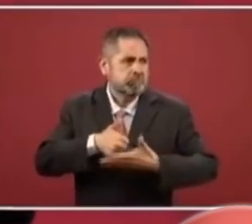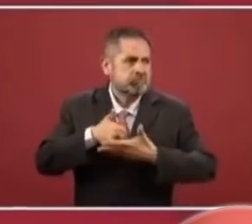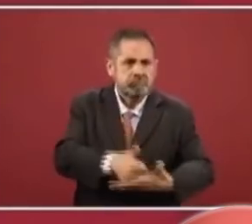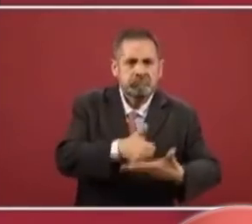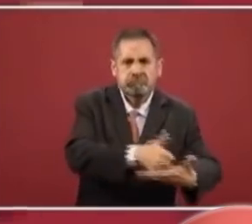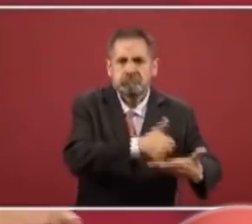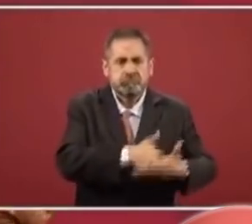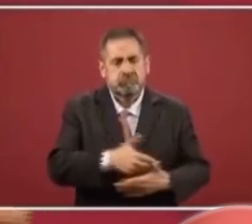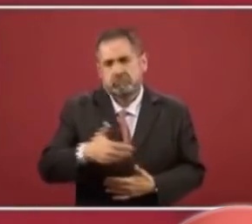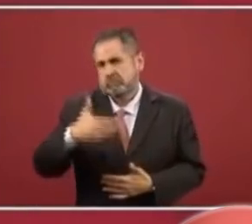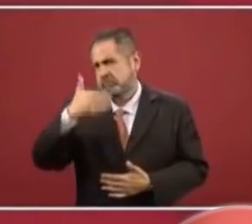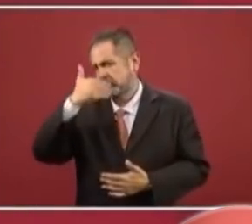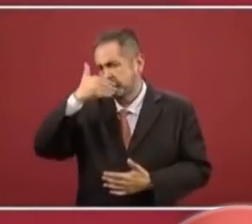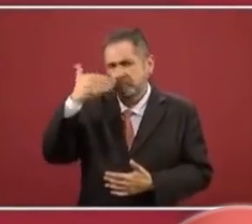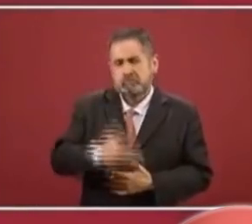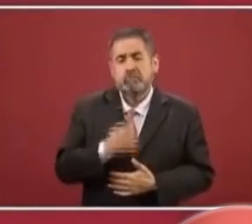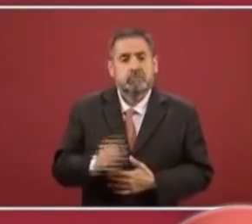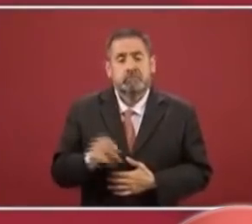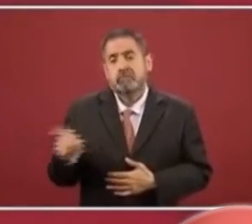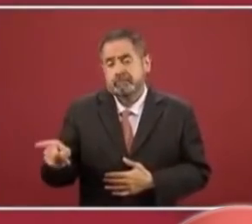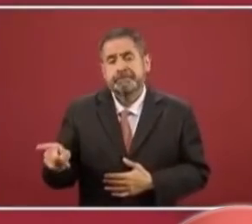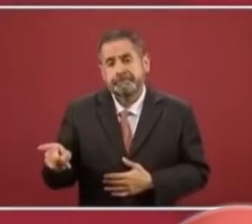Ahora, en el caso de